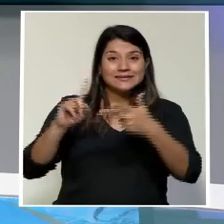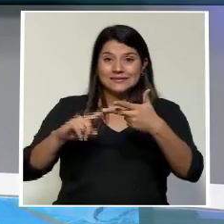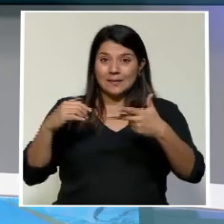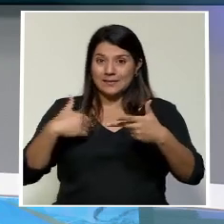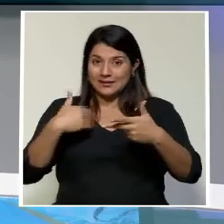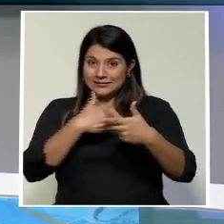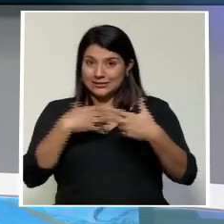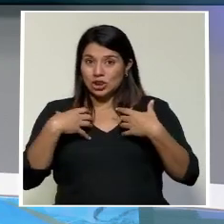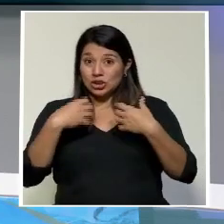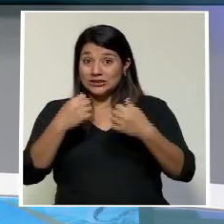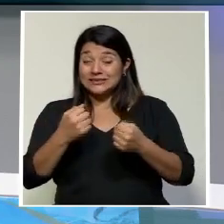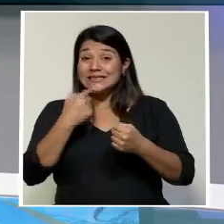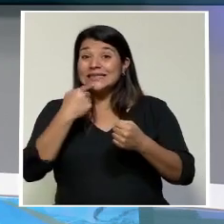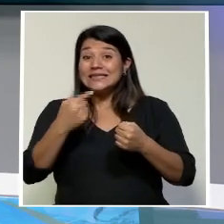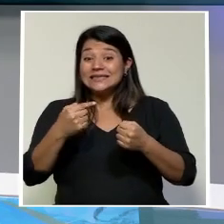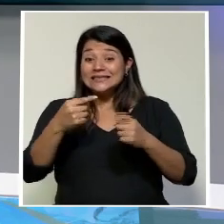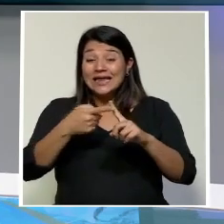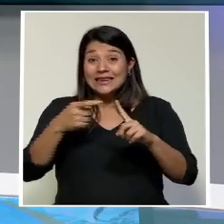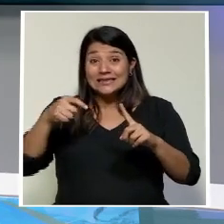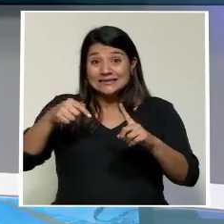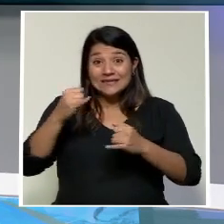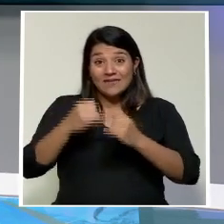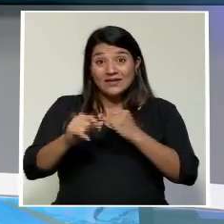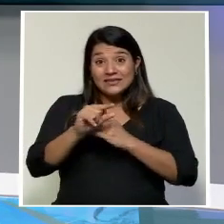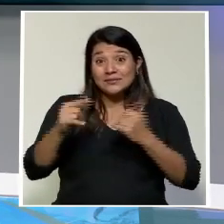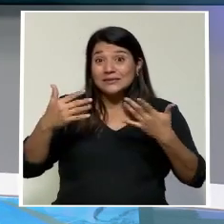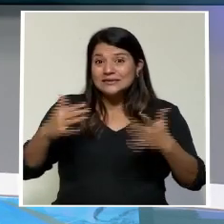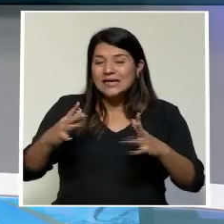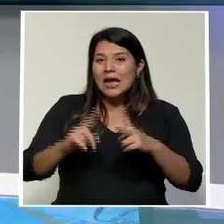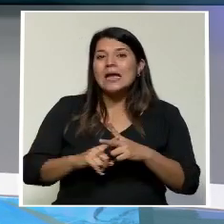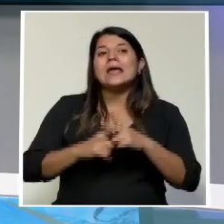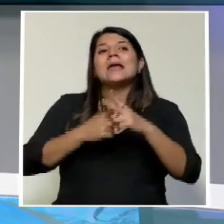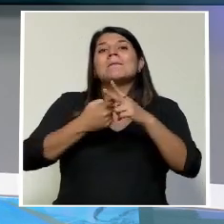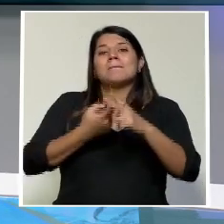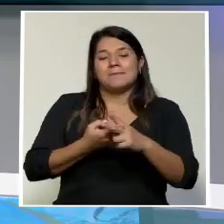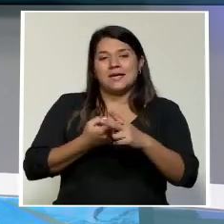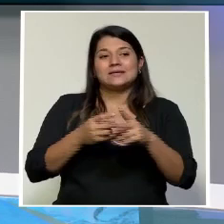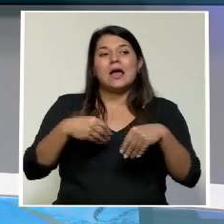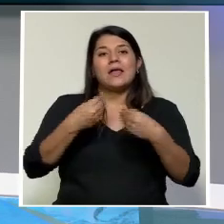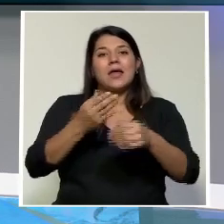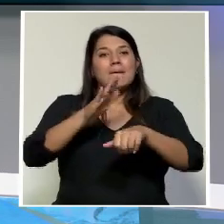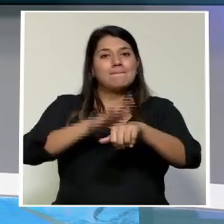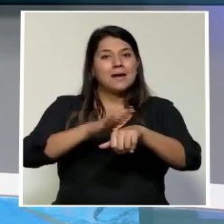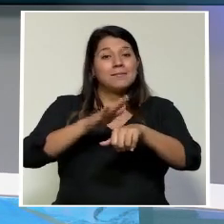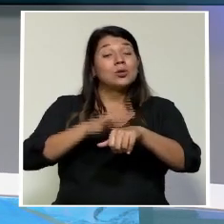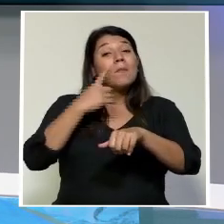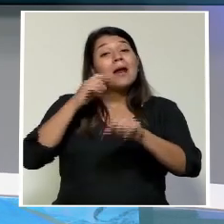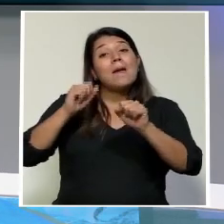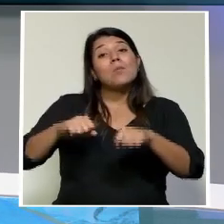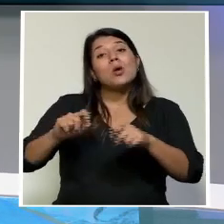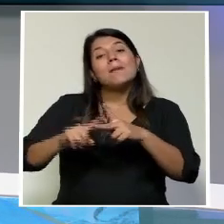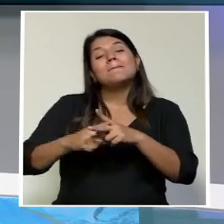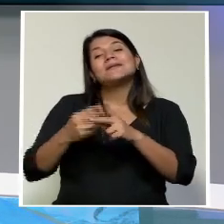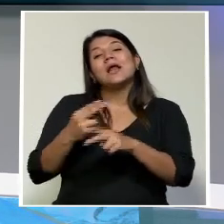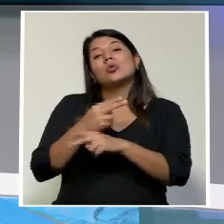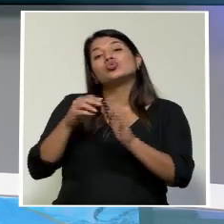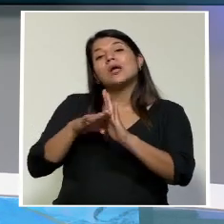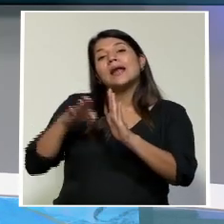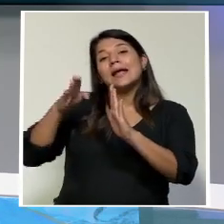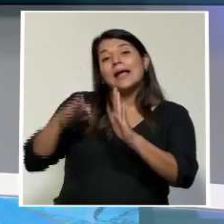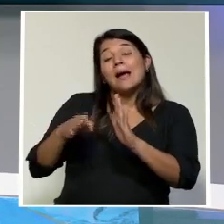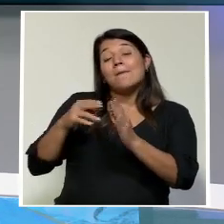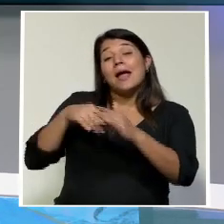conocer que será a partir de este fin de semana cuando se empiecen a emitir estas resoluciones para poder hacer uso de este ofrecimiento por parte de los